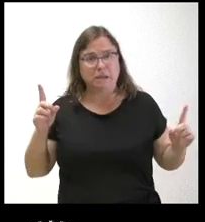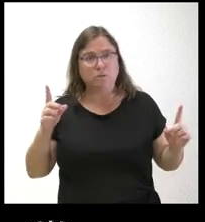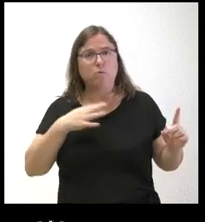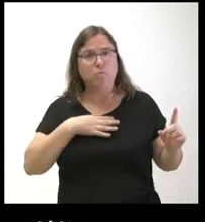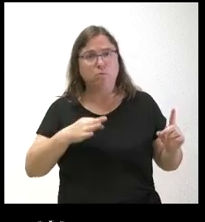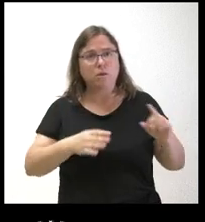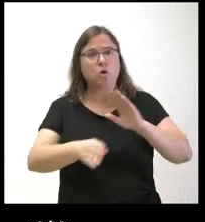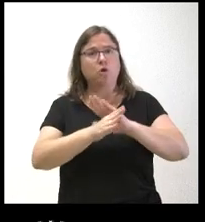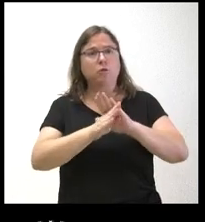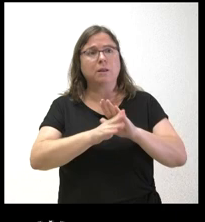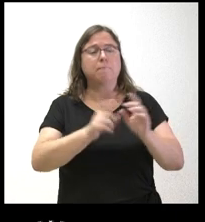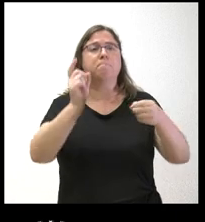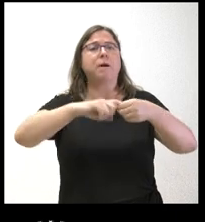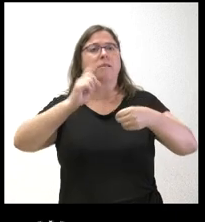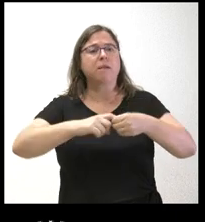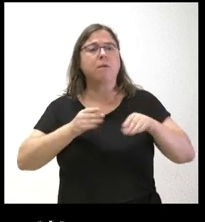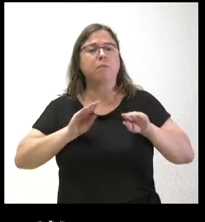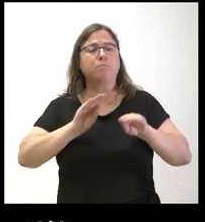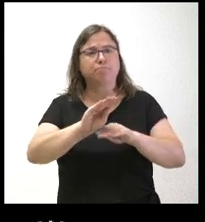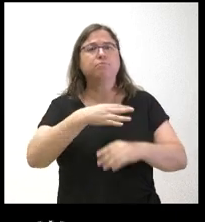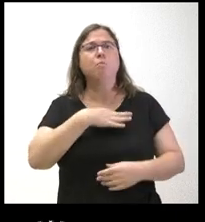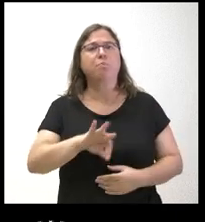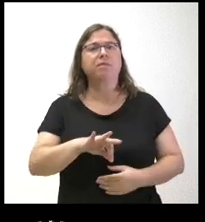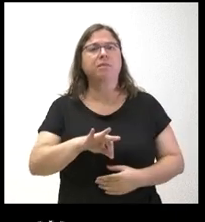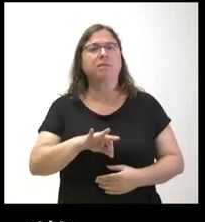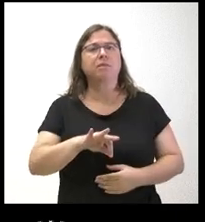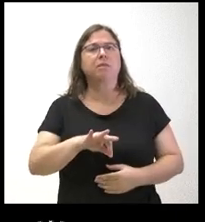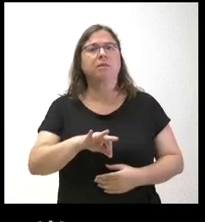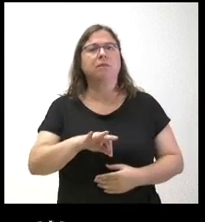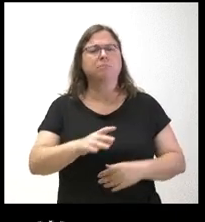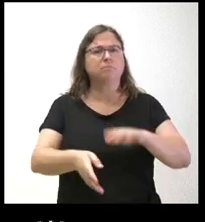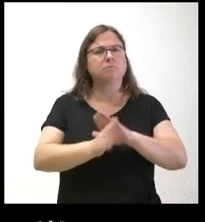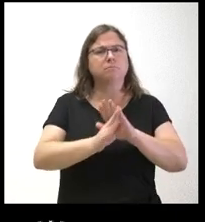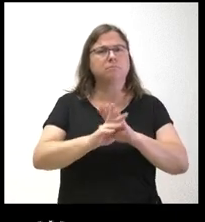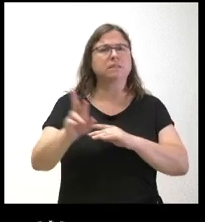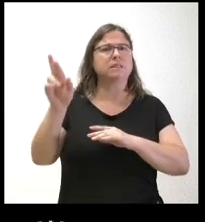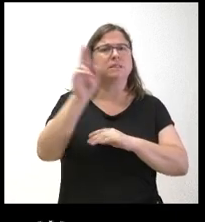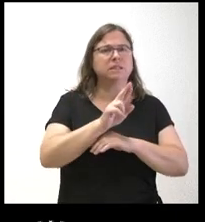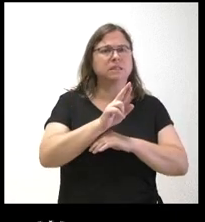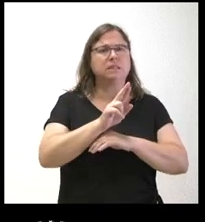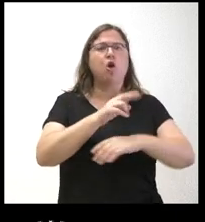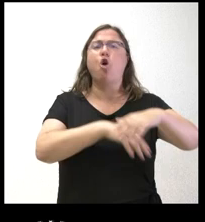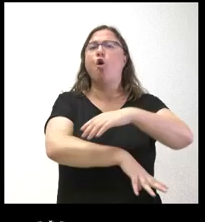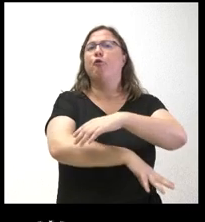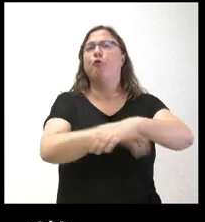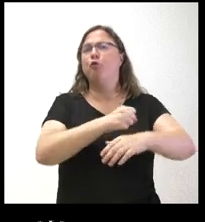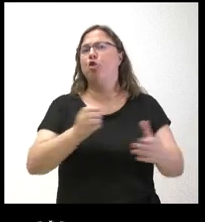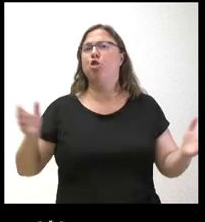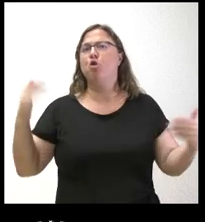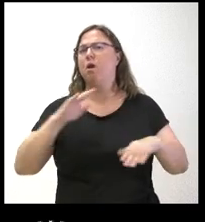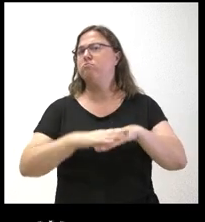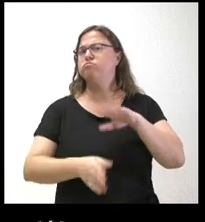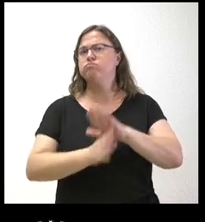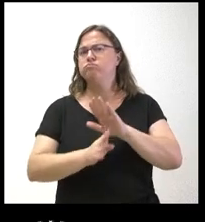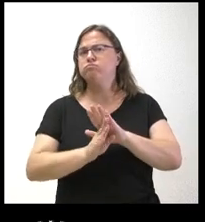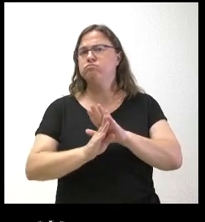los las partes que participan en esa fundación siguen insistiendo en que no va a haber fondos para que eso siga adelante no sé